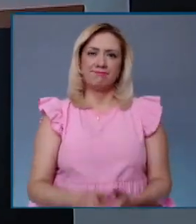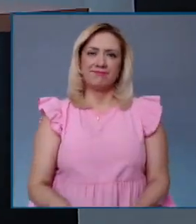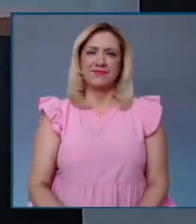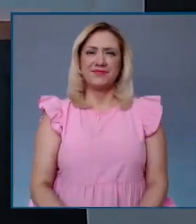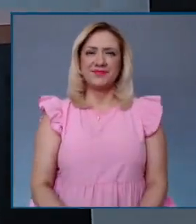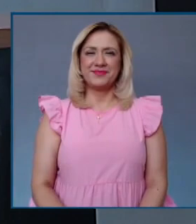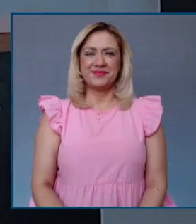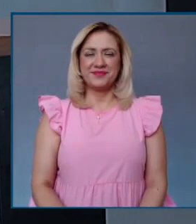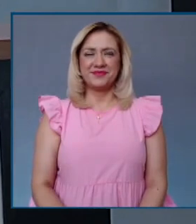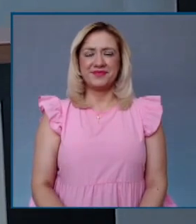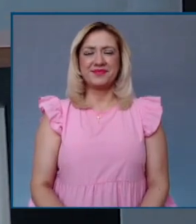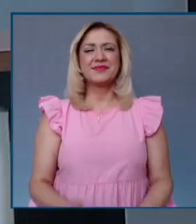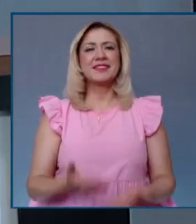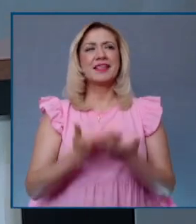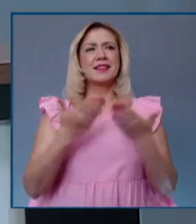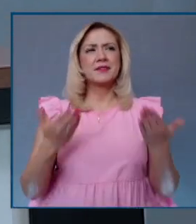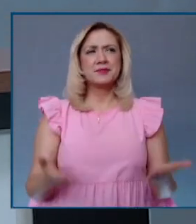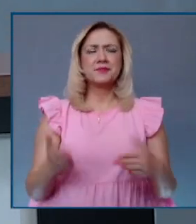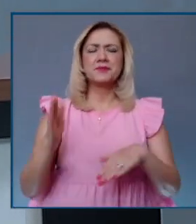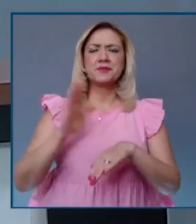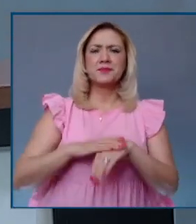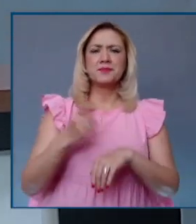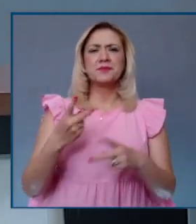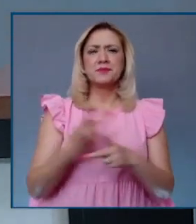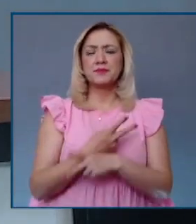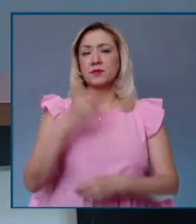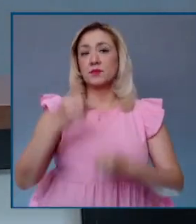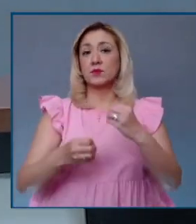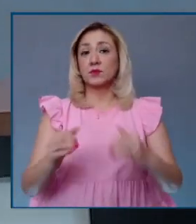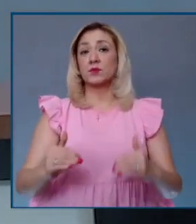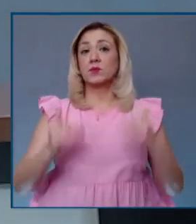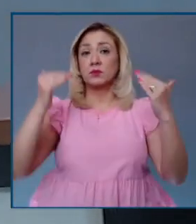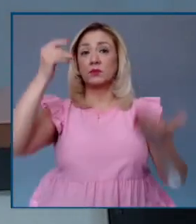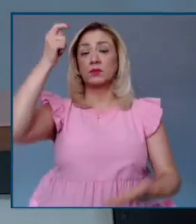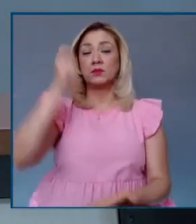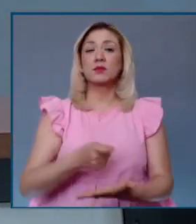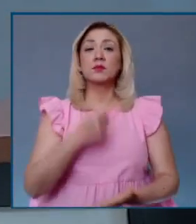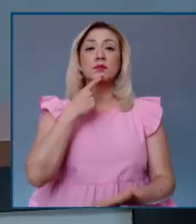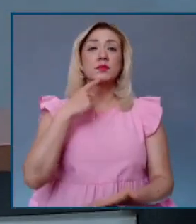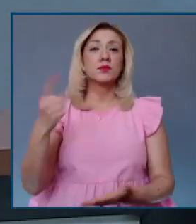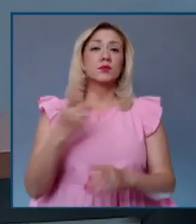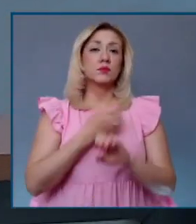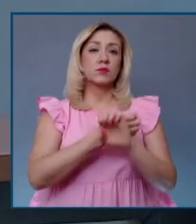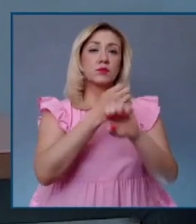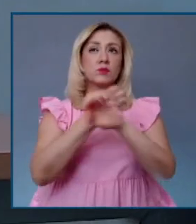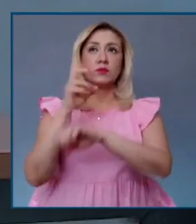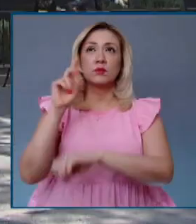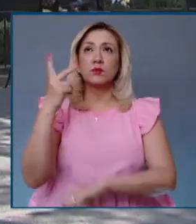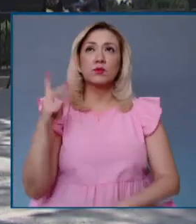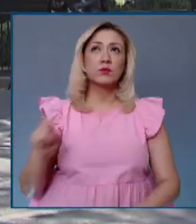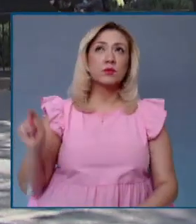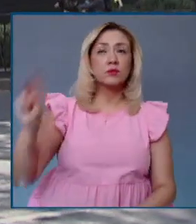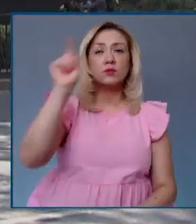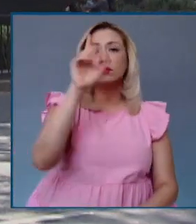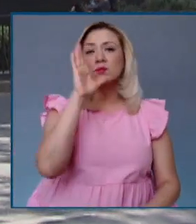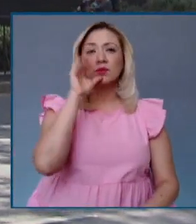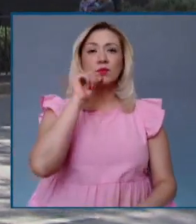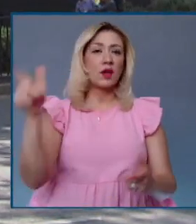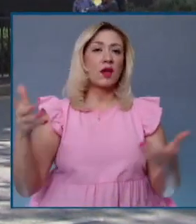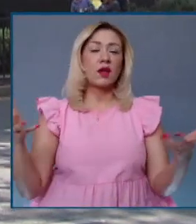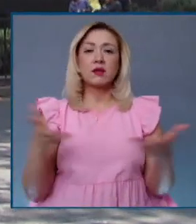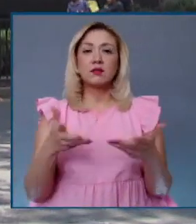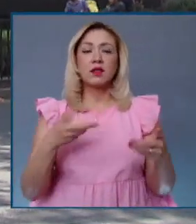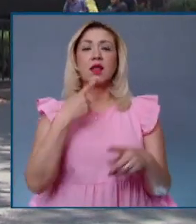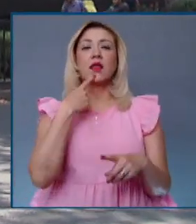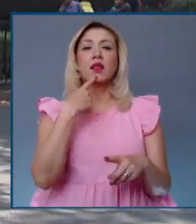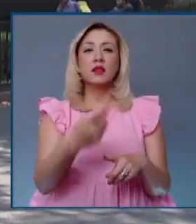Comenzando con la información, el Pleno de la Suprema Corte determinó que las entidades federativas carecen de competencia para definir el origen de la vida